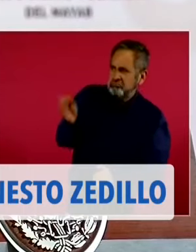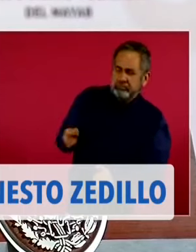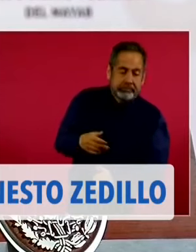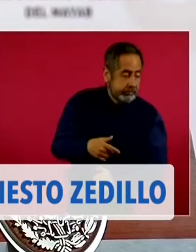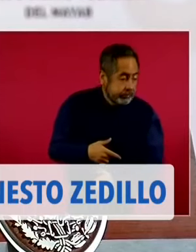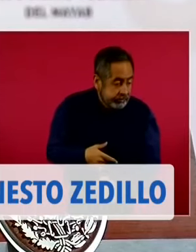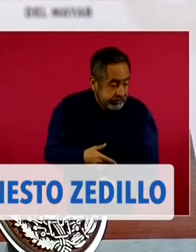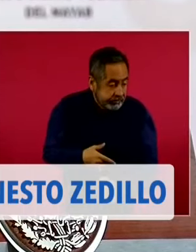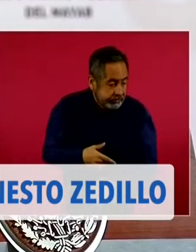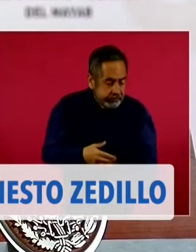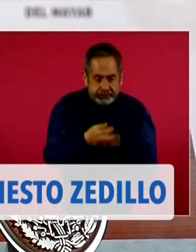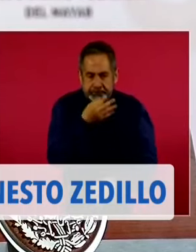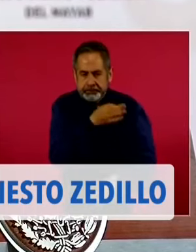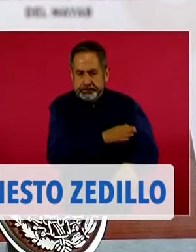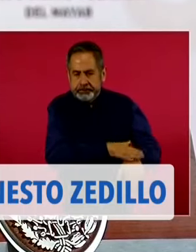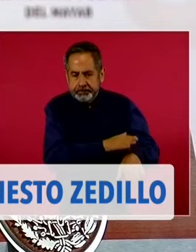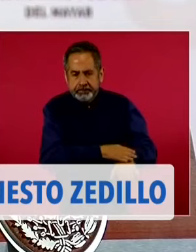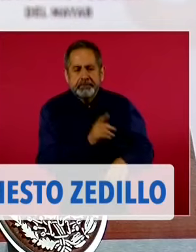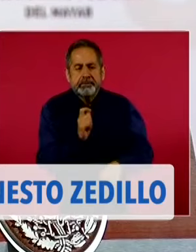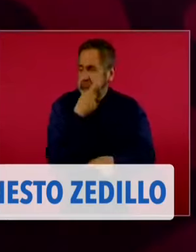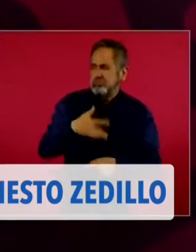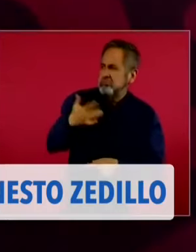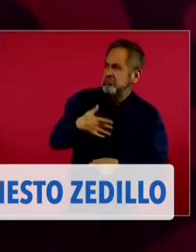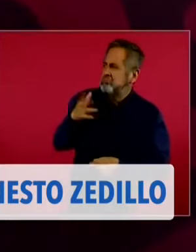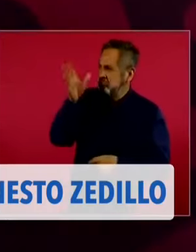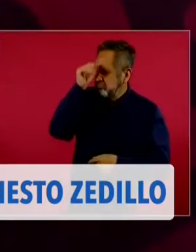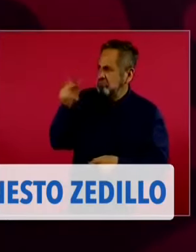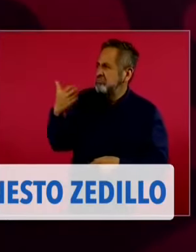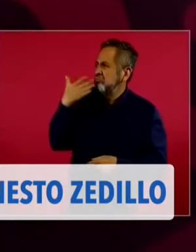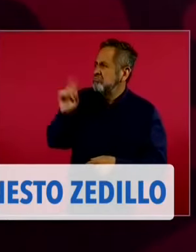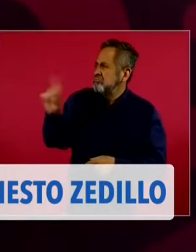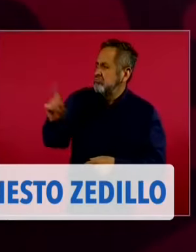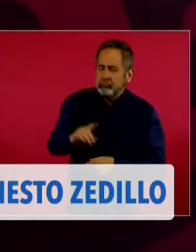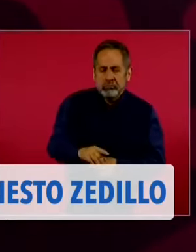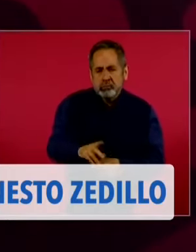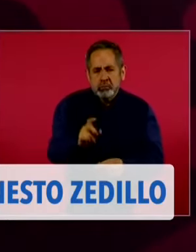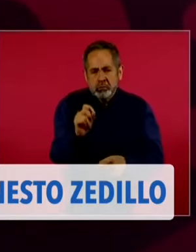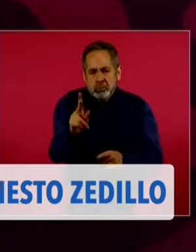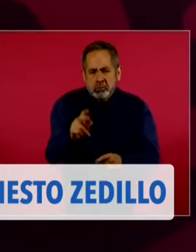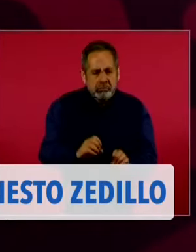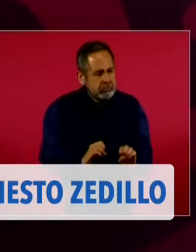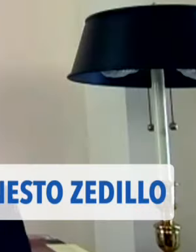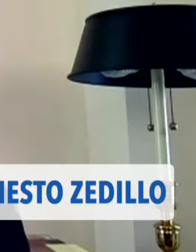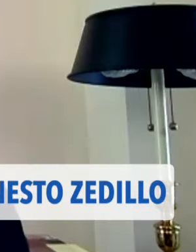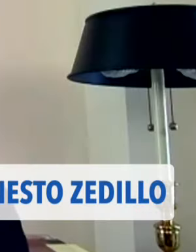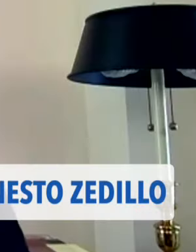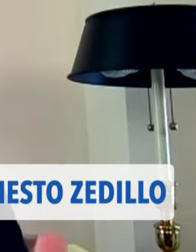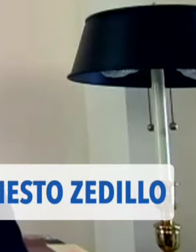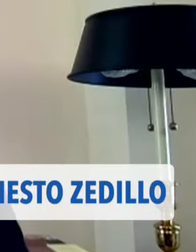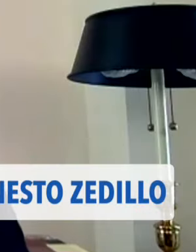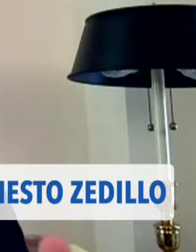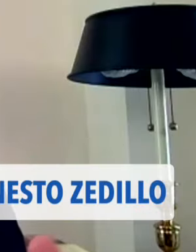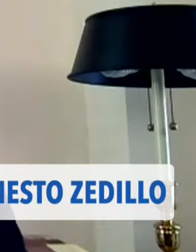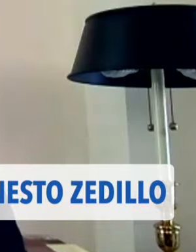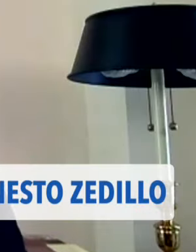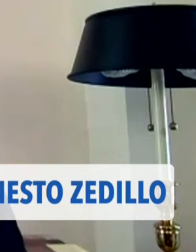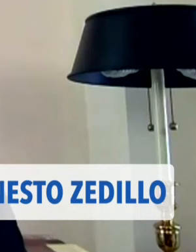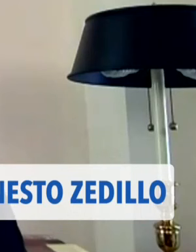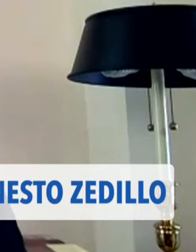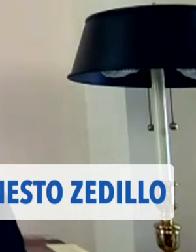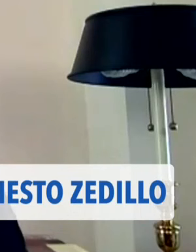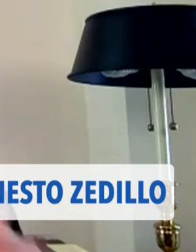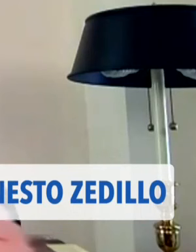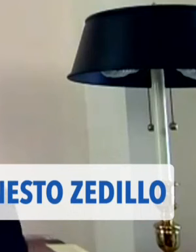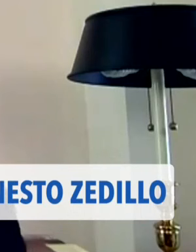acciones de Zedillo pues fueron también muy controvertidas en su gobierno entre 1994 y el 2000, como la eliminación de las pensiones,